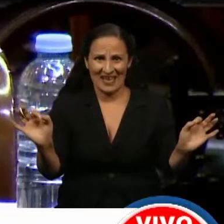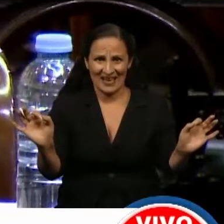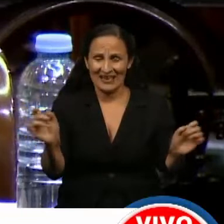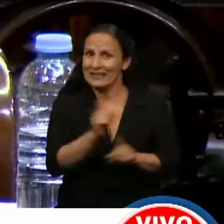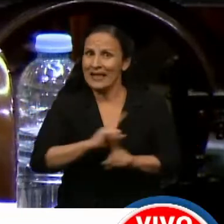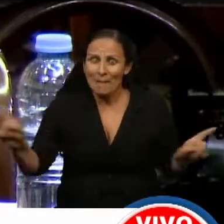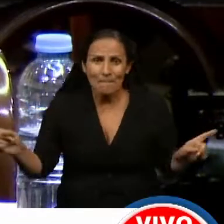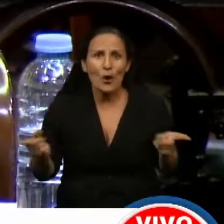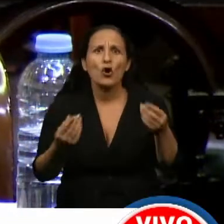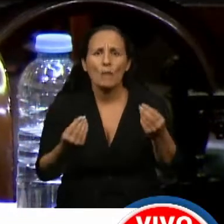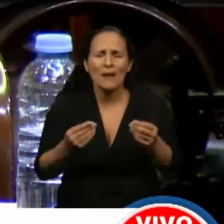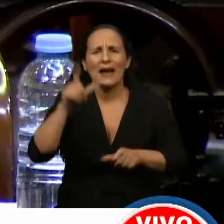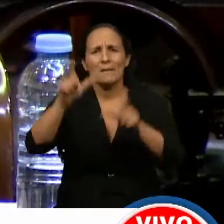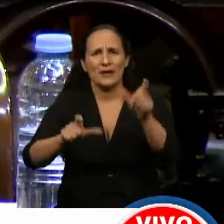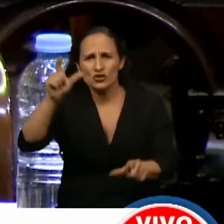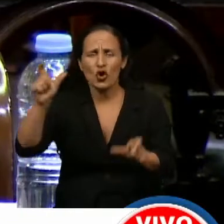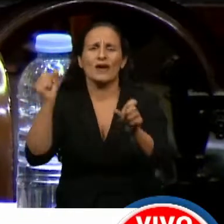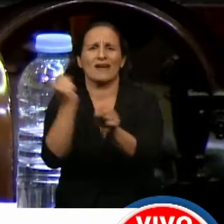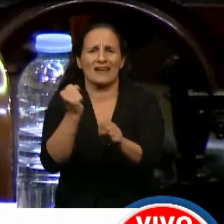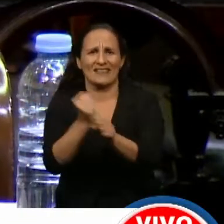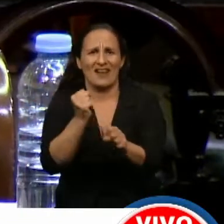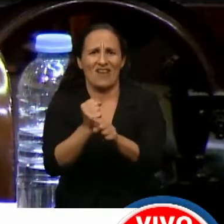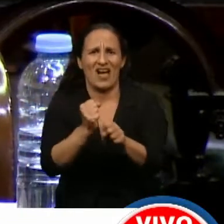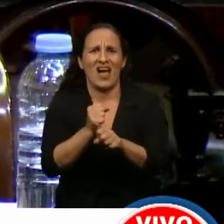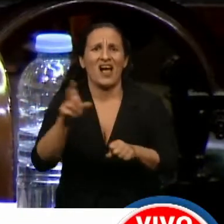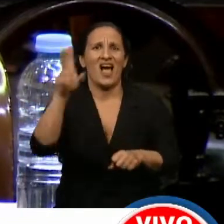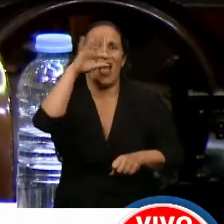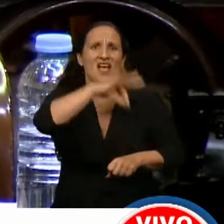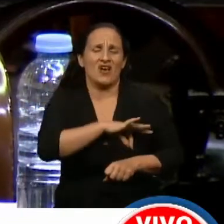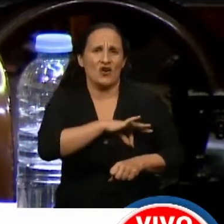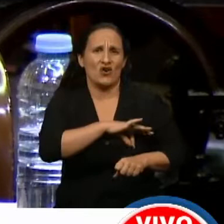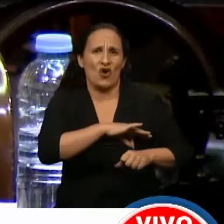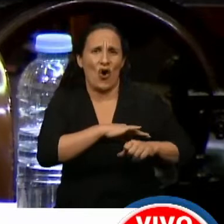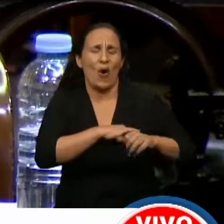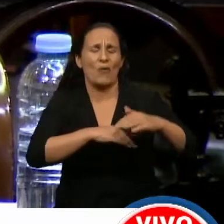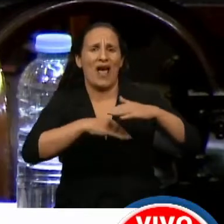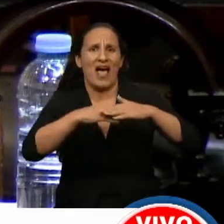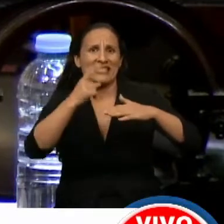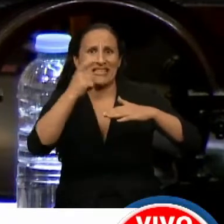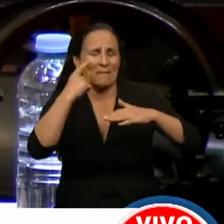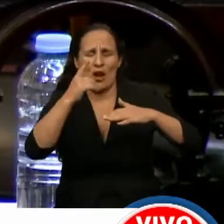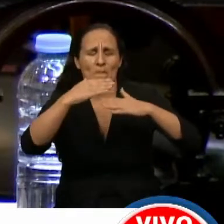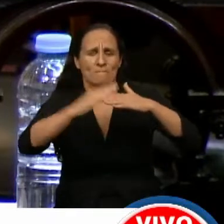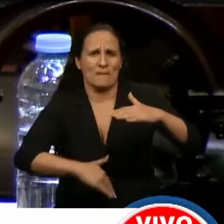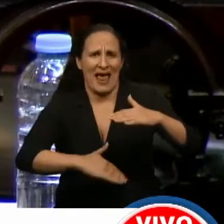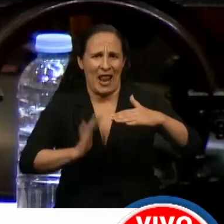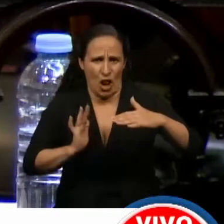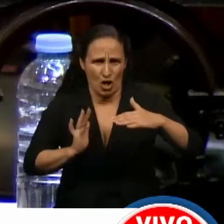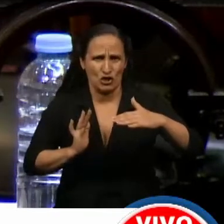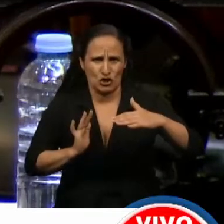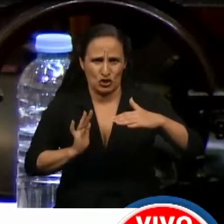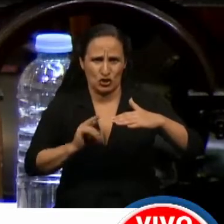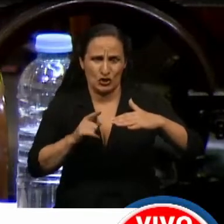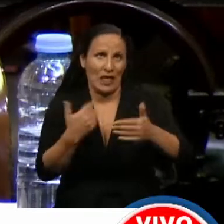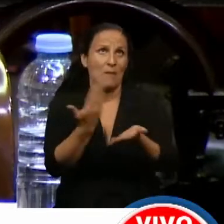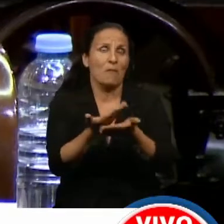trabajadores que lamentablemente en la Argentina gana mucho menos que los 100.000 pesos brutos que